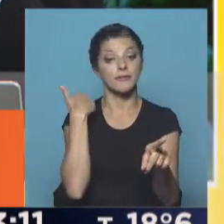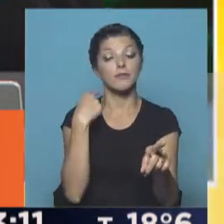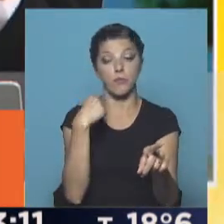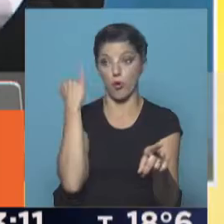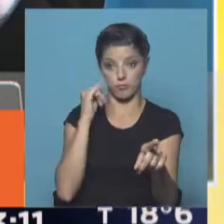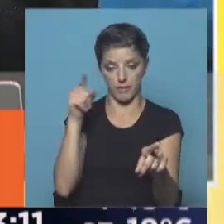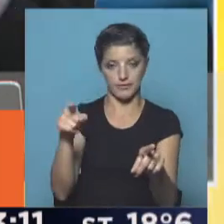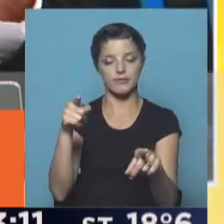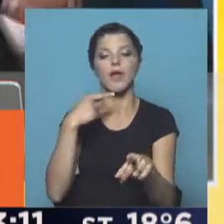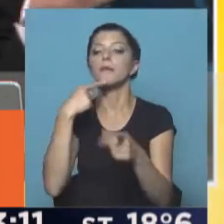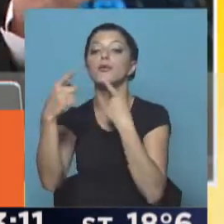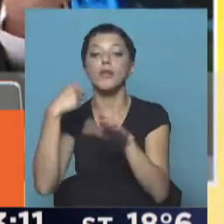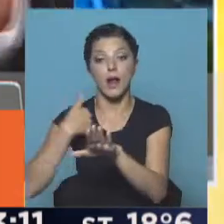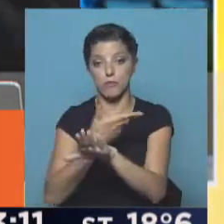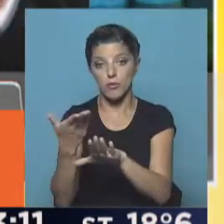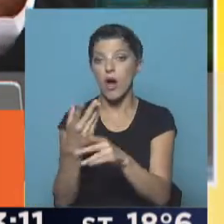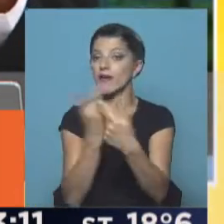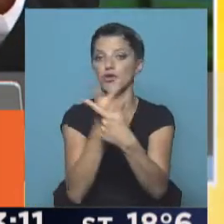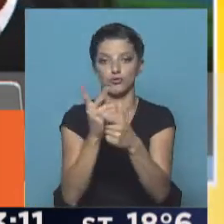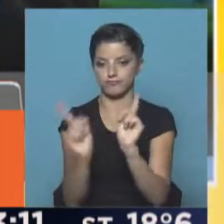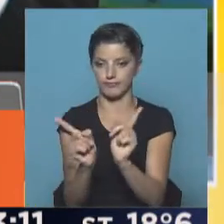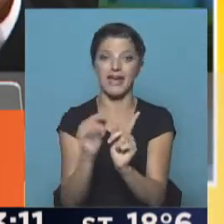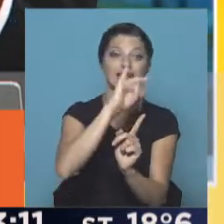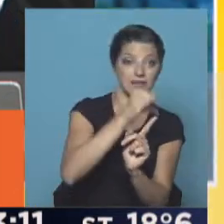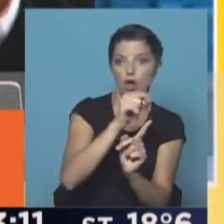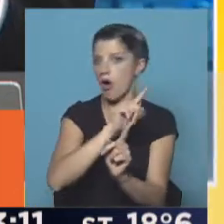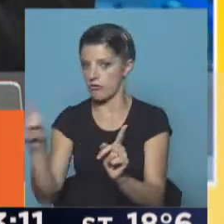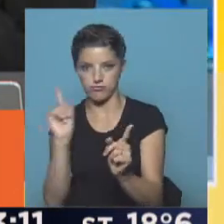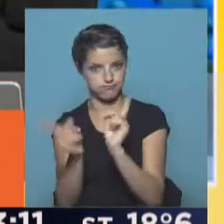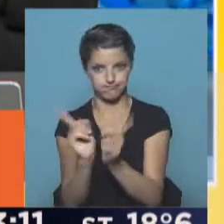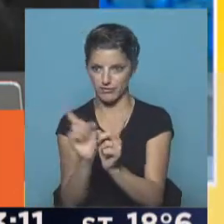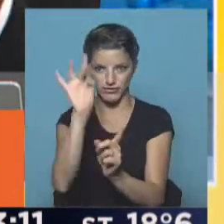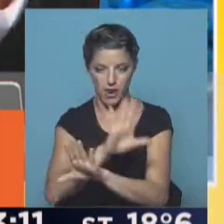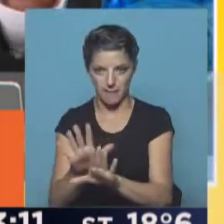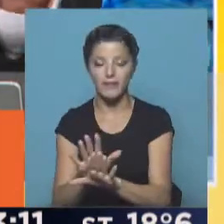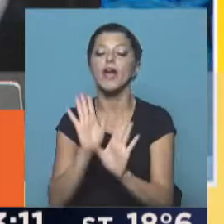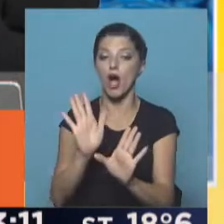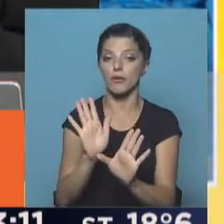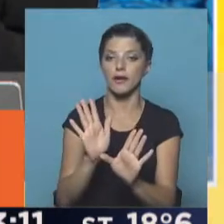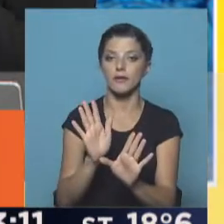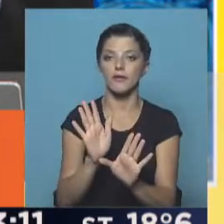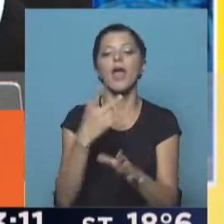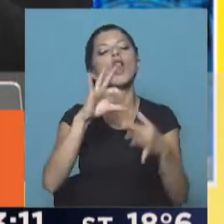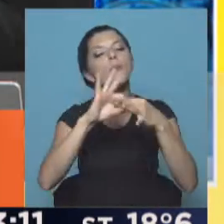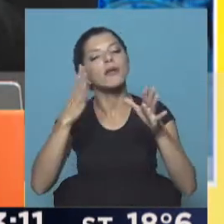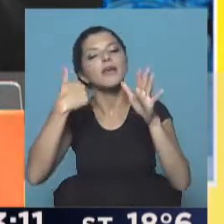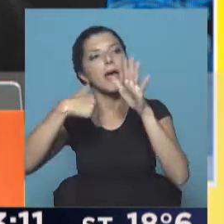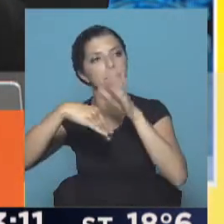una alternativa binaria, sí o no, digamos, ¿no? La democracia representativa, en cambio, permite construcciones más matizadas, complejas y tal vez